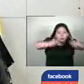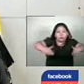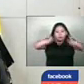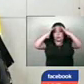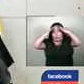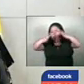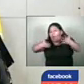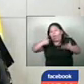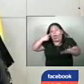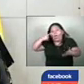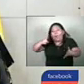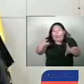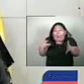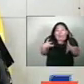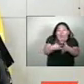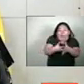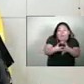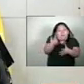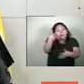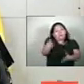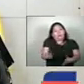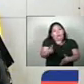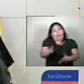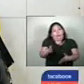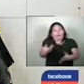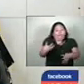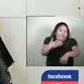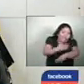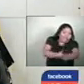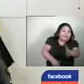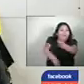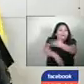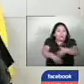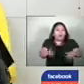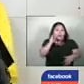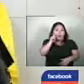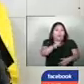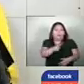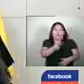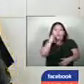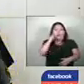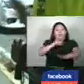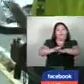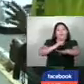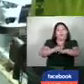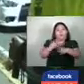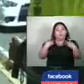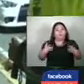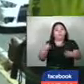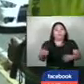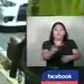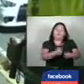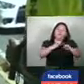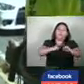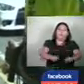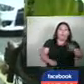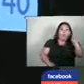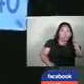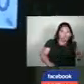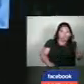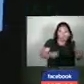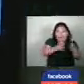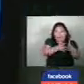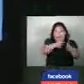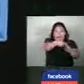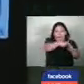que sufrieron o se vieron involucradas en un accidente. Y esto nos ayudó también a reducir el total de fallecidos. Entre el 1 al 31